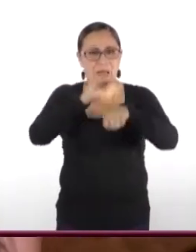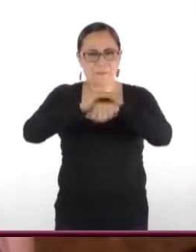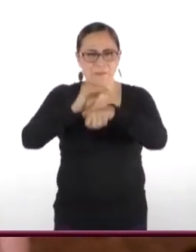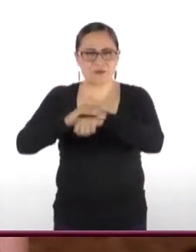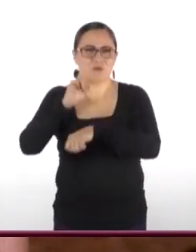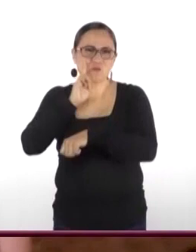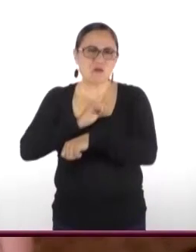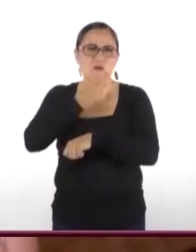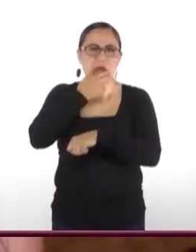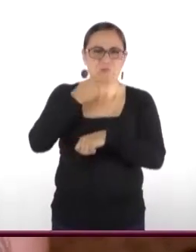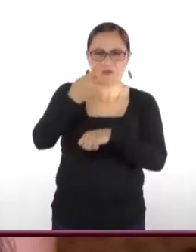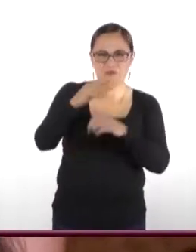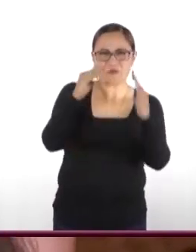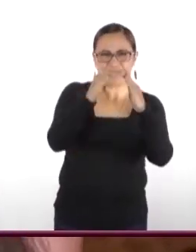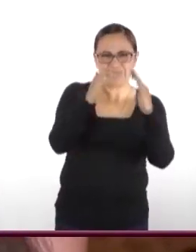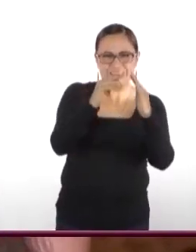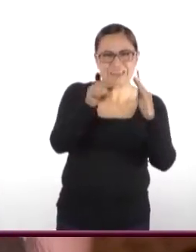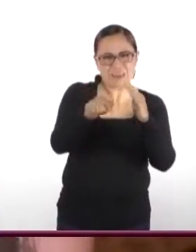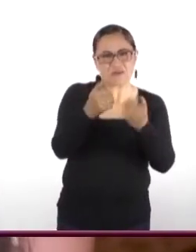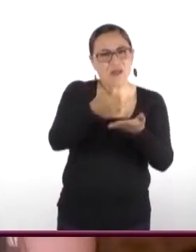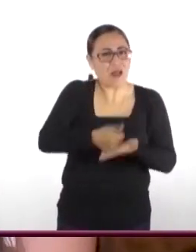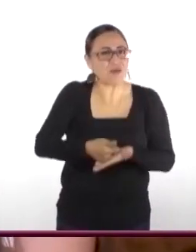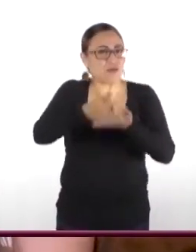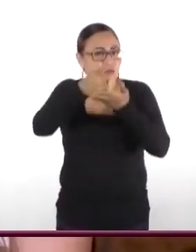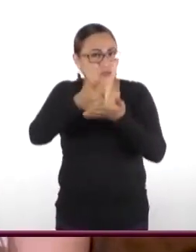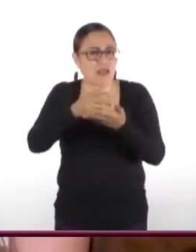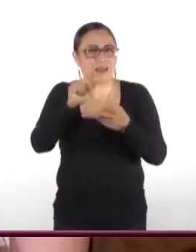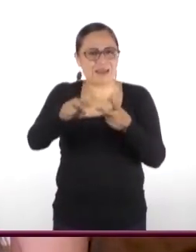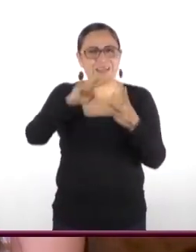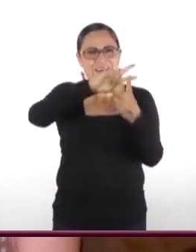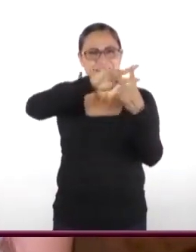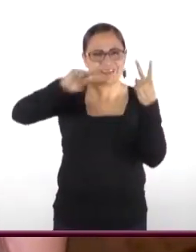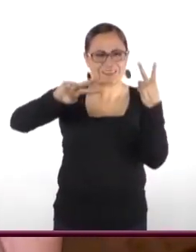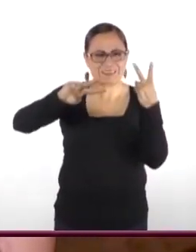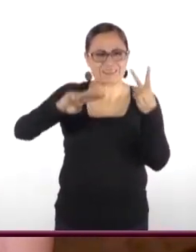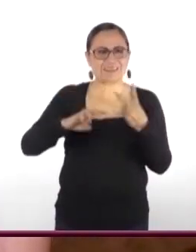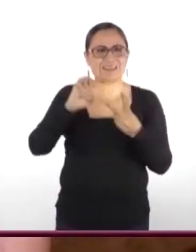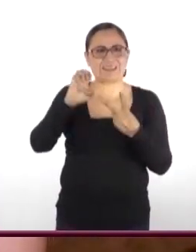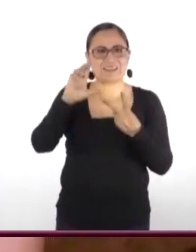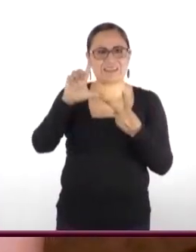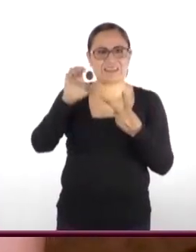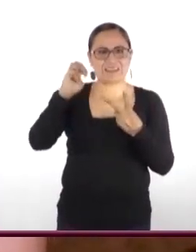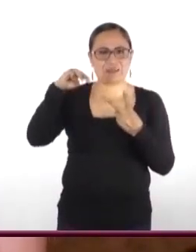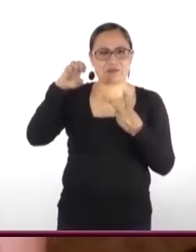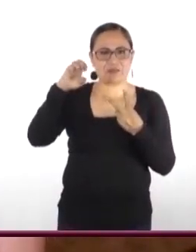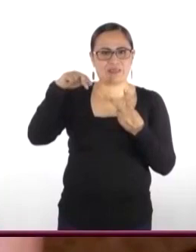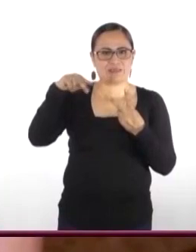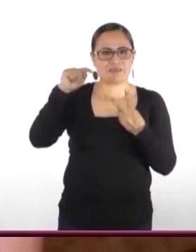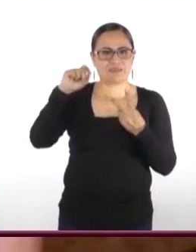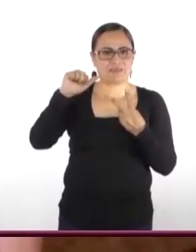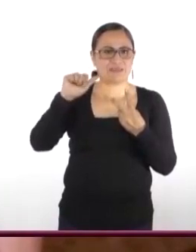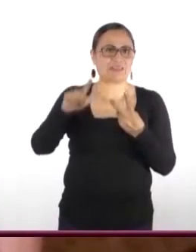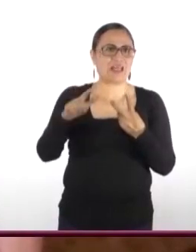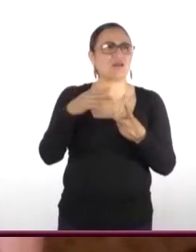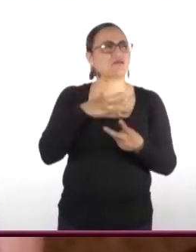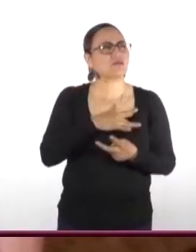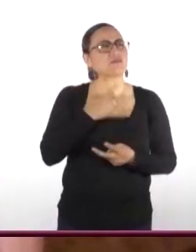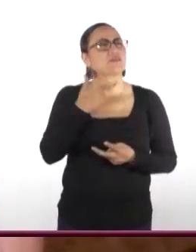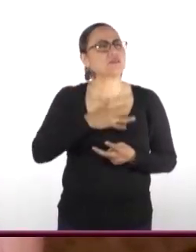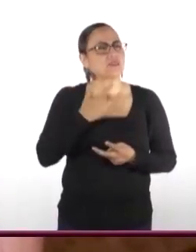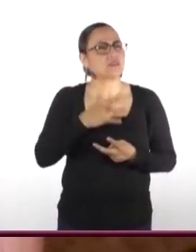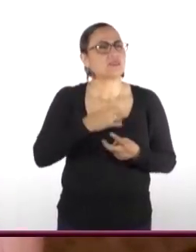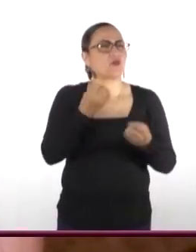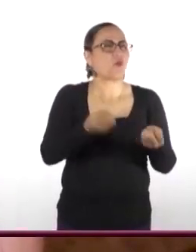tal vez nuestras amigas y amigos en casa puedan ayudarnos a entender esto. Escriban con el hashtag elemental las dimensiones que